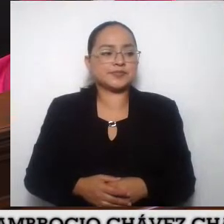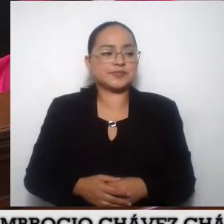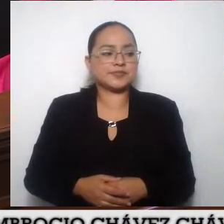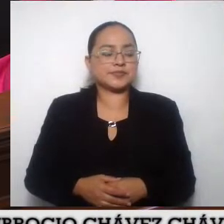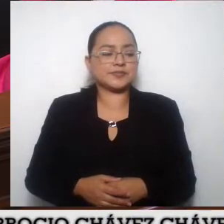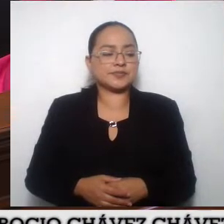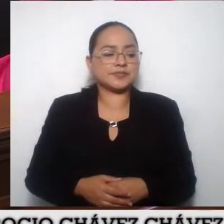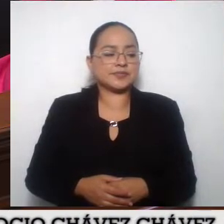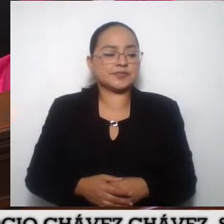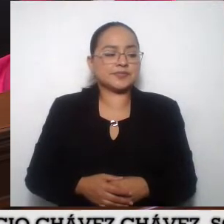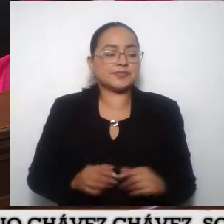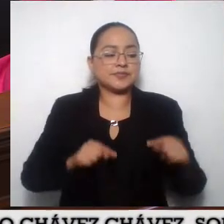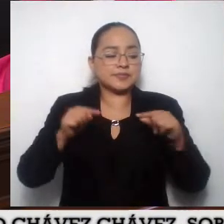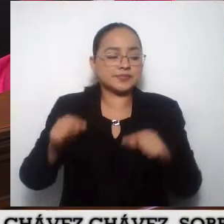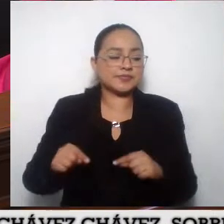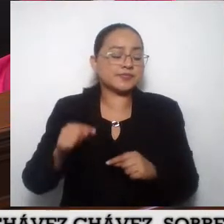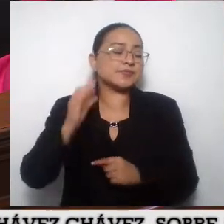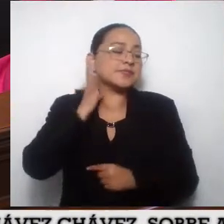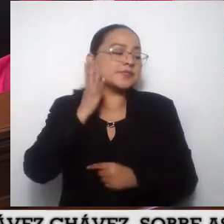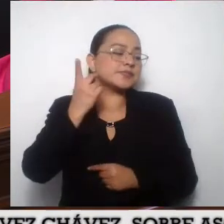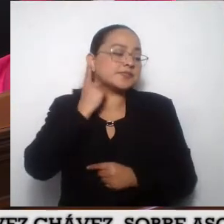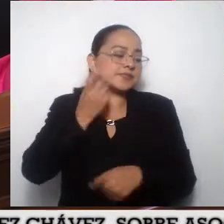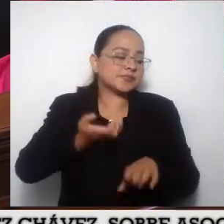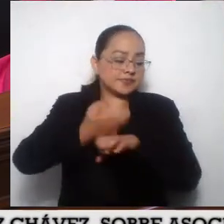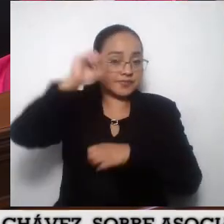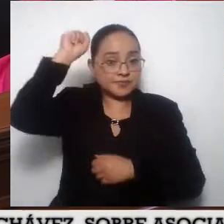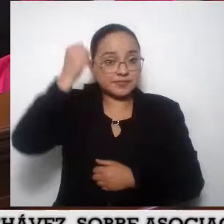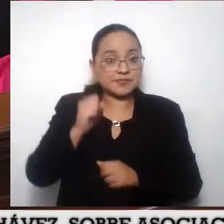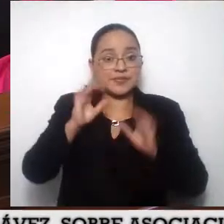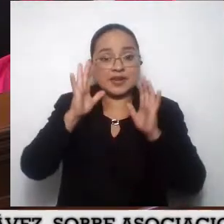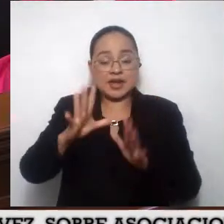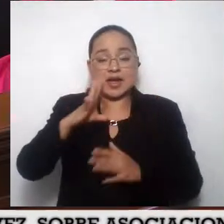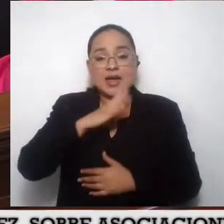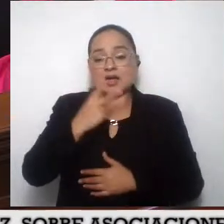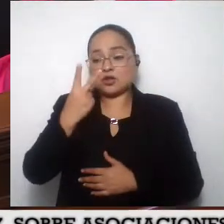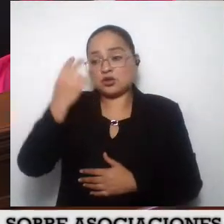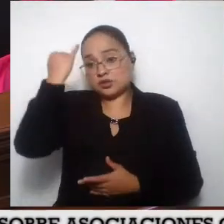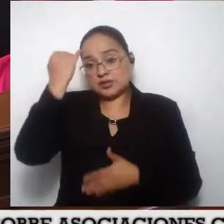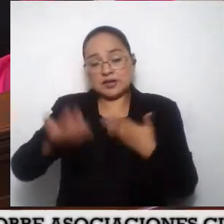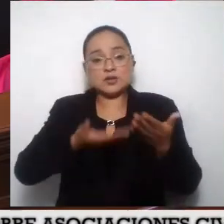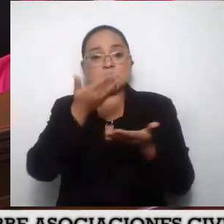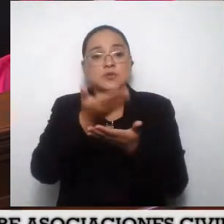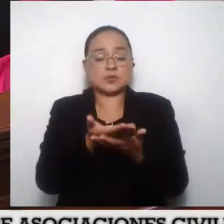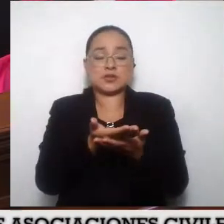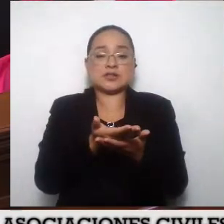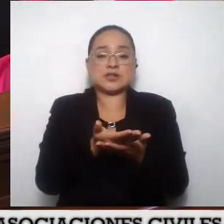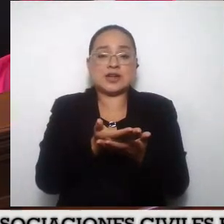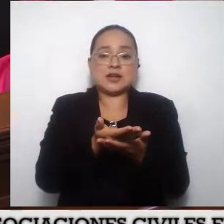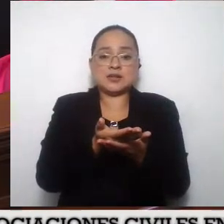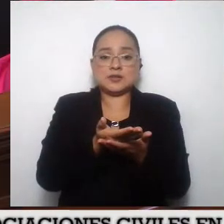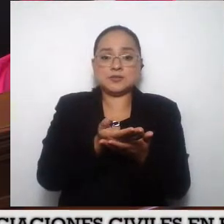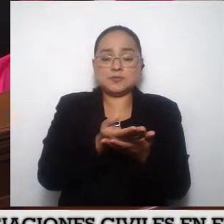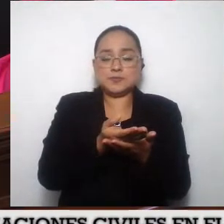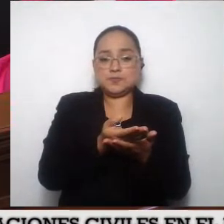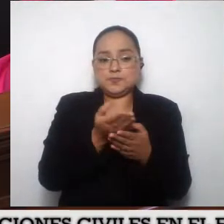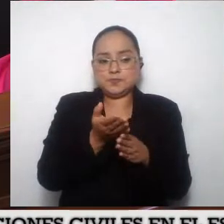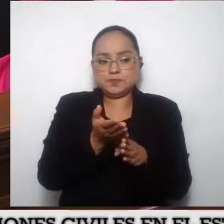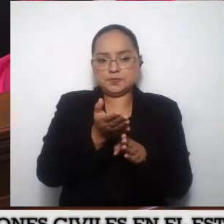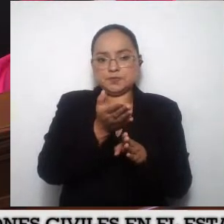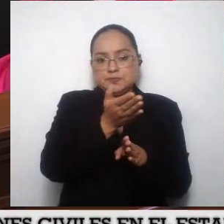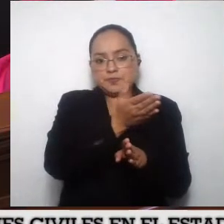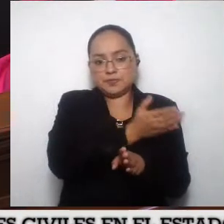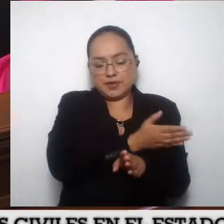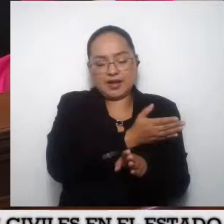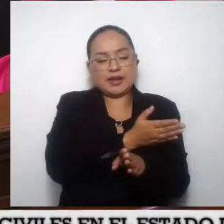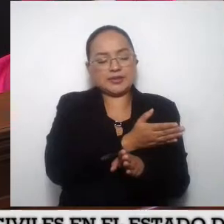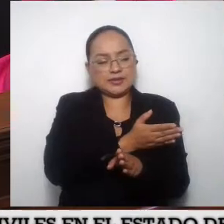En el Congreso de Sinaloa ya se cuenta con dos iniciativas que han sido ratificadas de las legislaciones